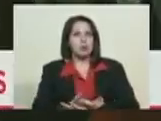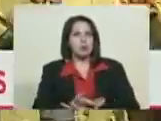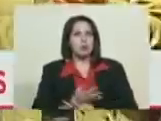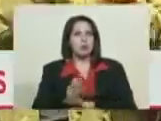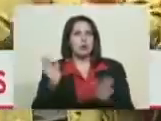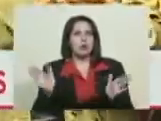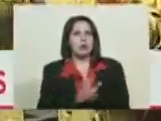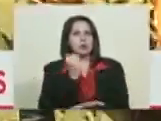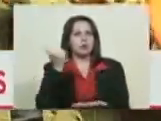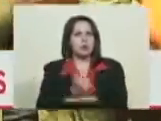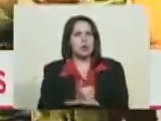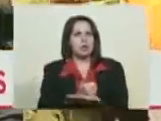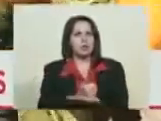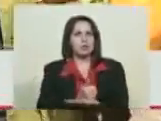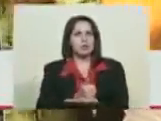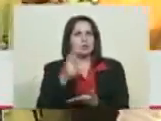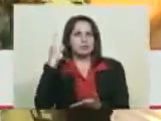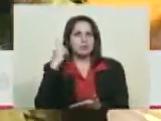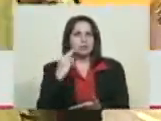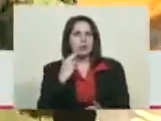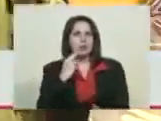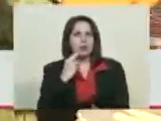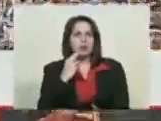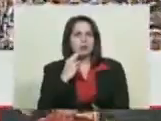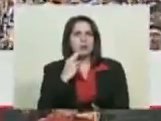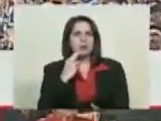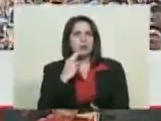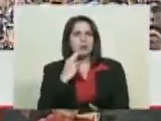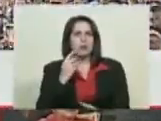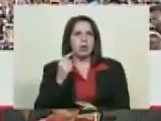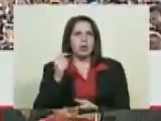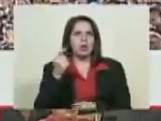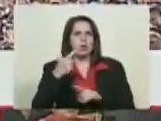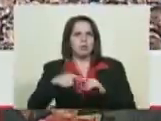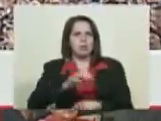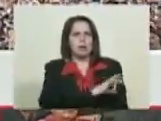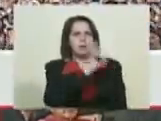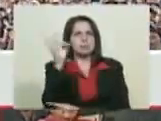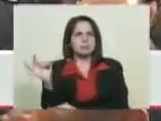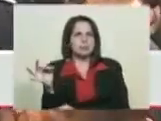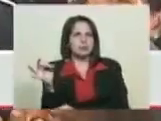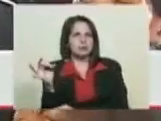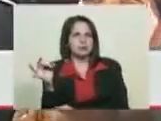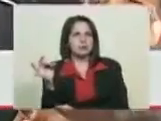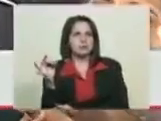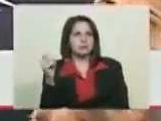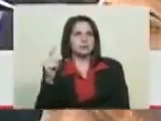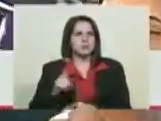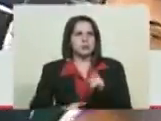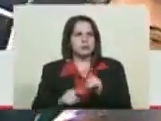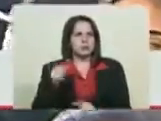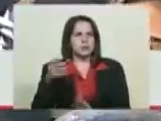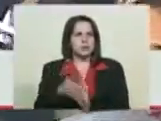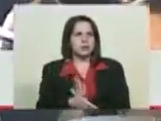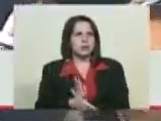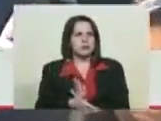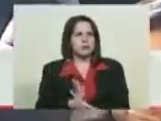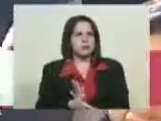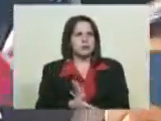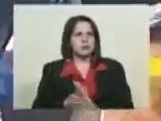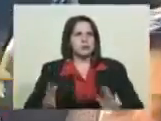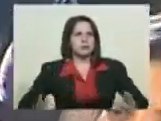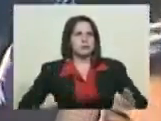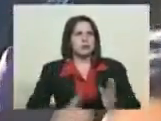Ordaz, Ciudad Bolívar, Tucupita, Barquisimeto, San Carlos, San Juan de